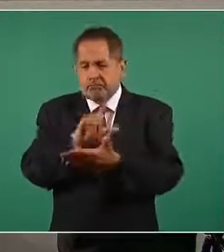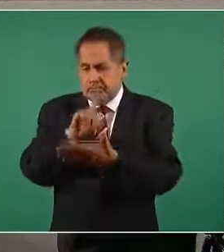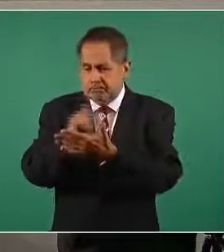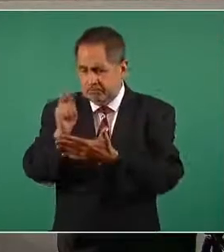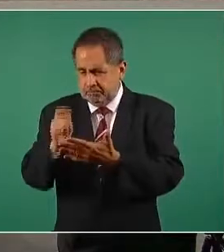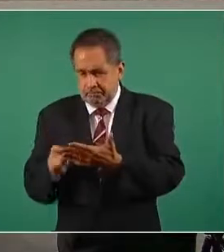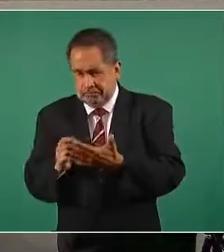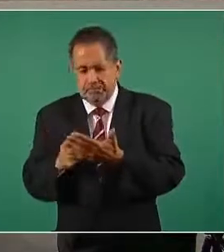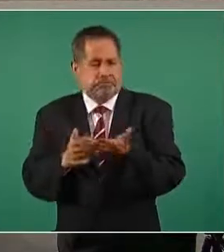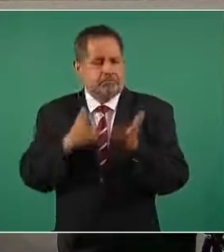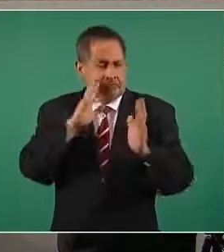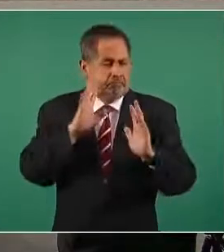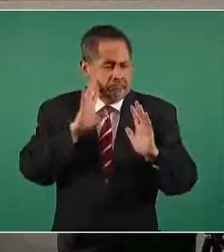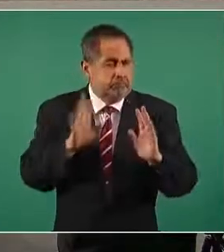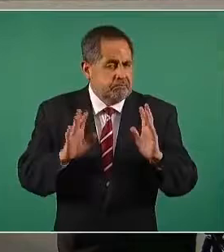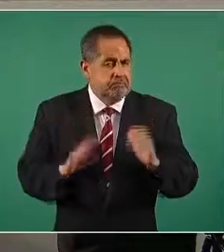legal,